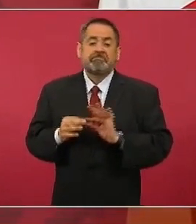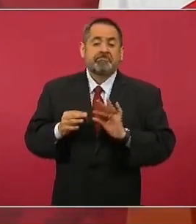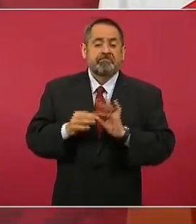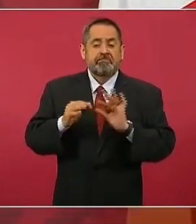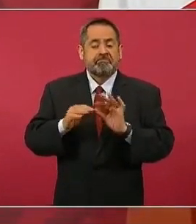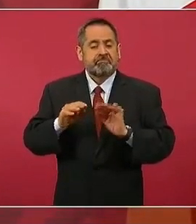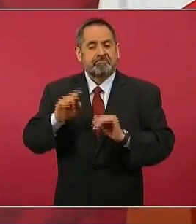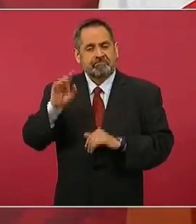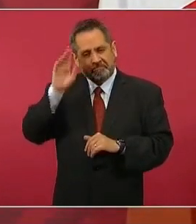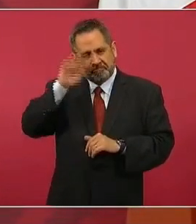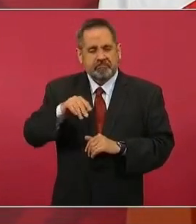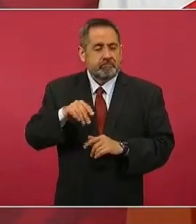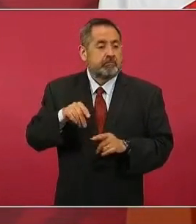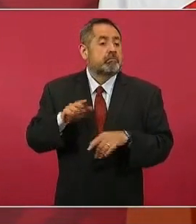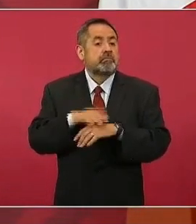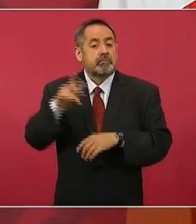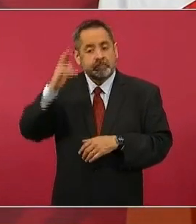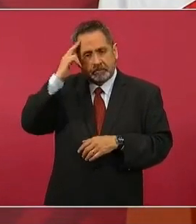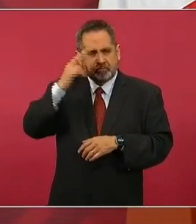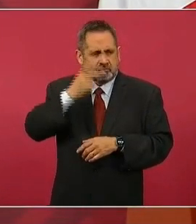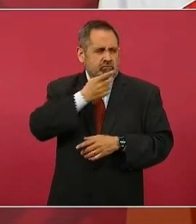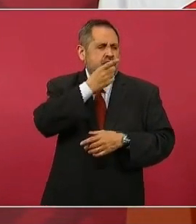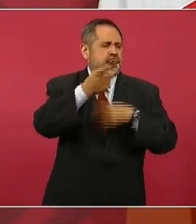el decir una cosa y hacer otra.